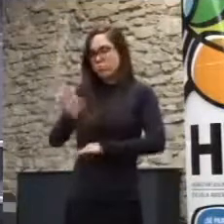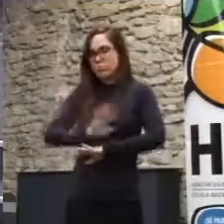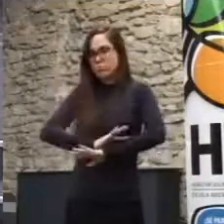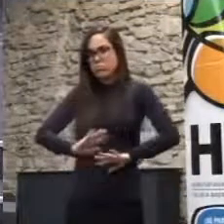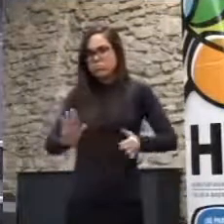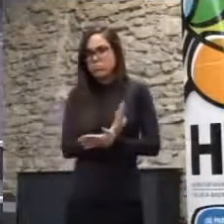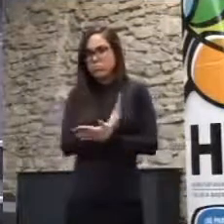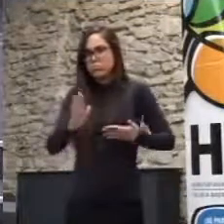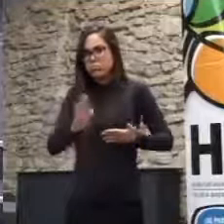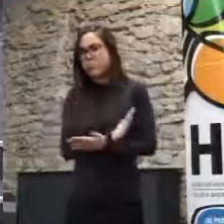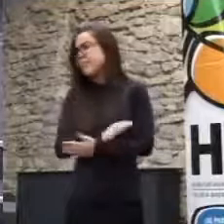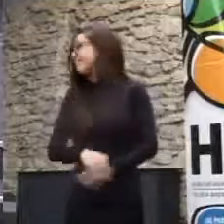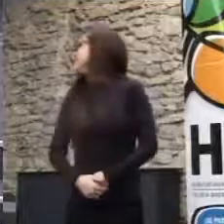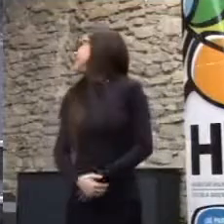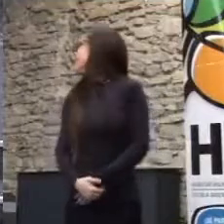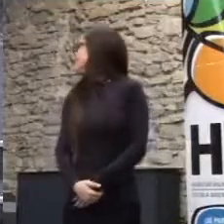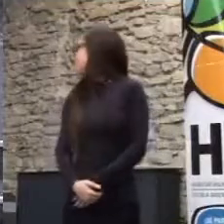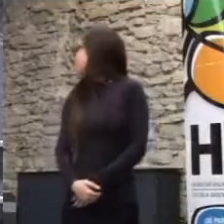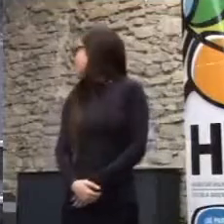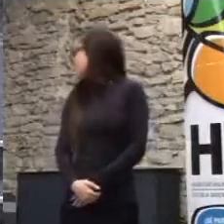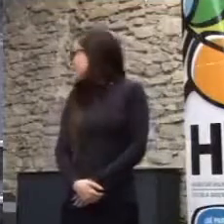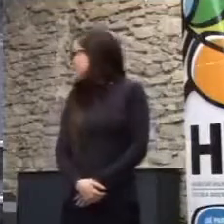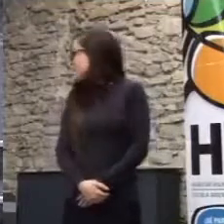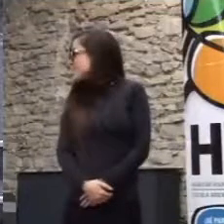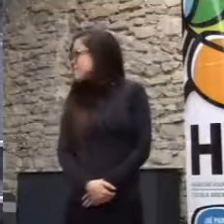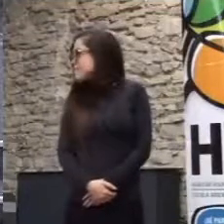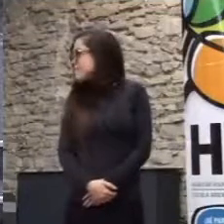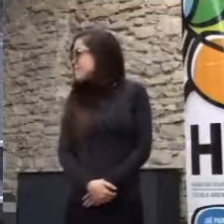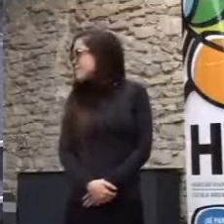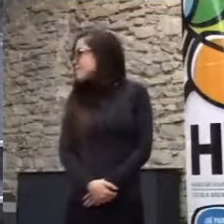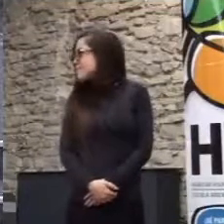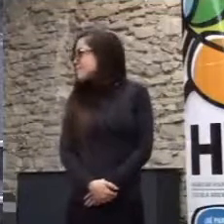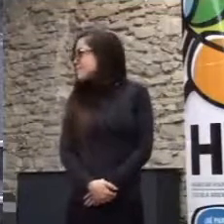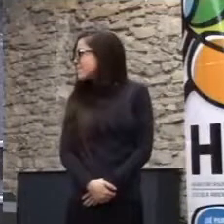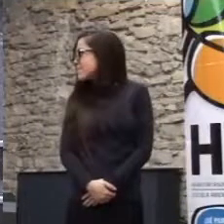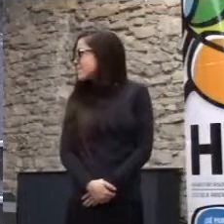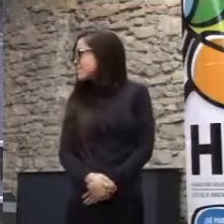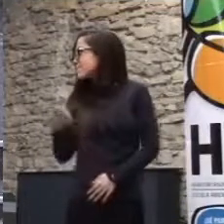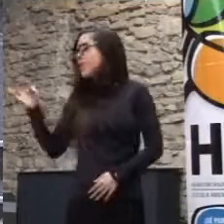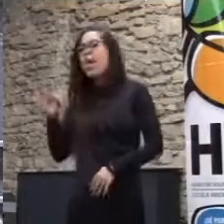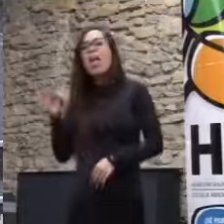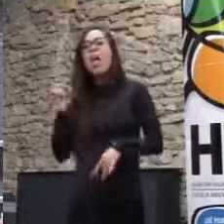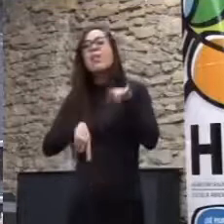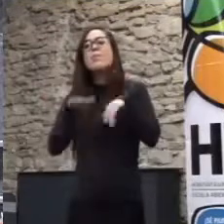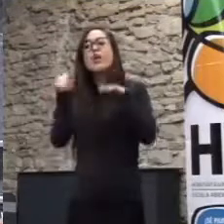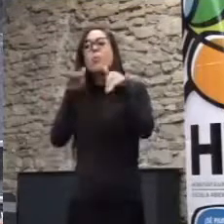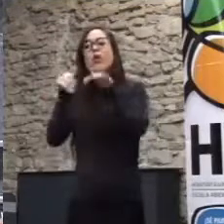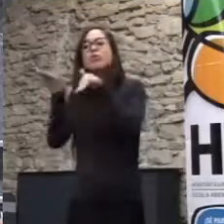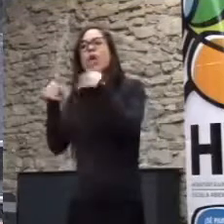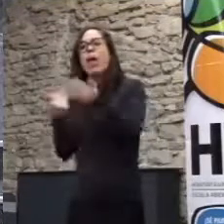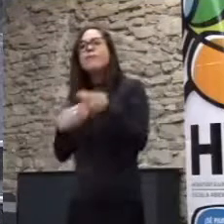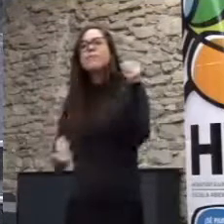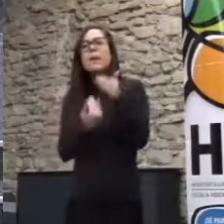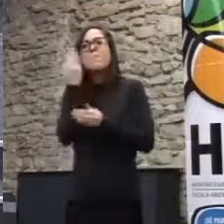nada que ver. Es como son planos, son planos absolutamente nosotros. Diferentes. No tiene nada que ver. Y cuando coges las convocatorias por la mañana decides,